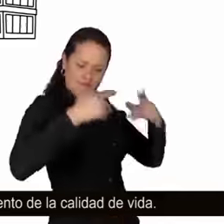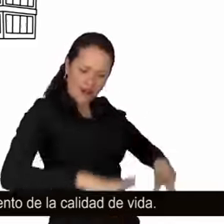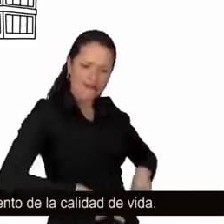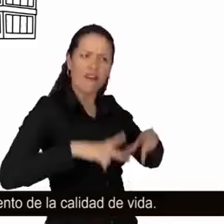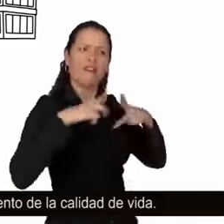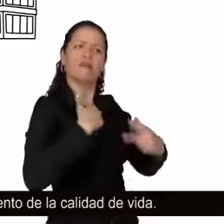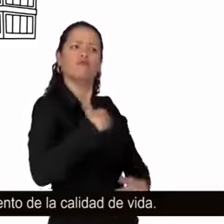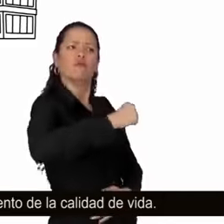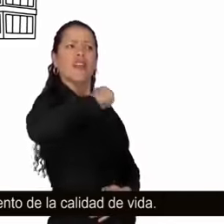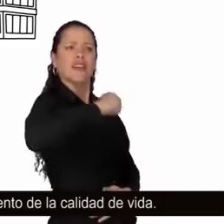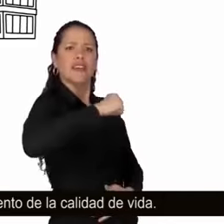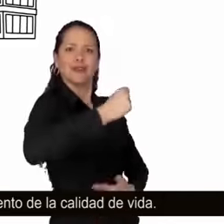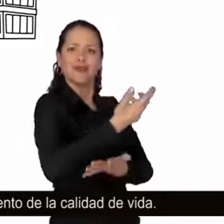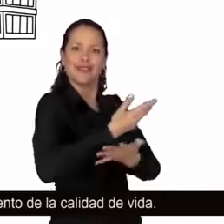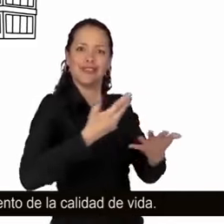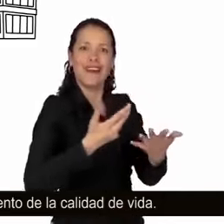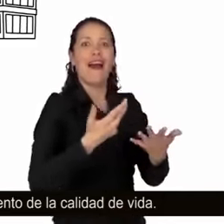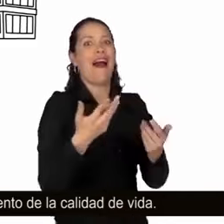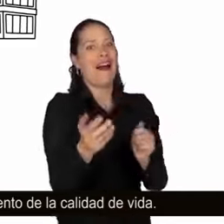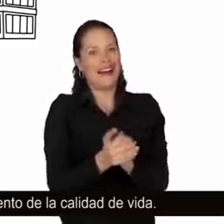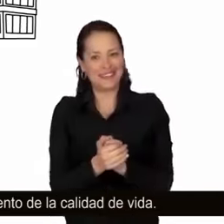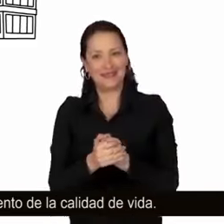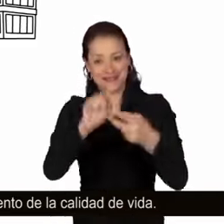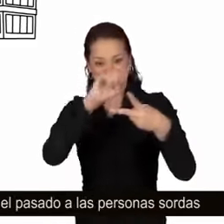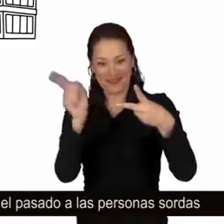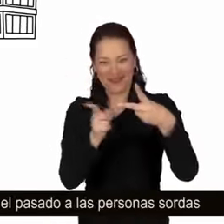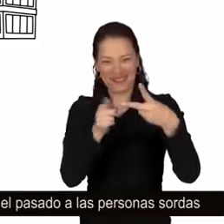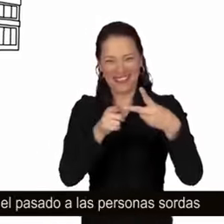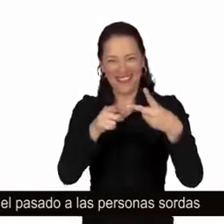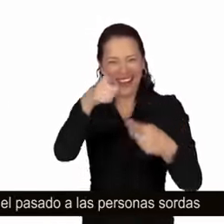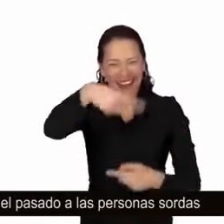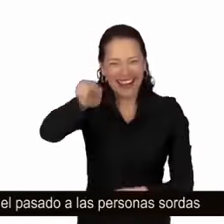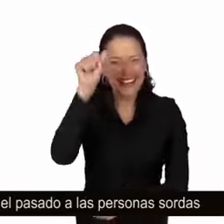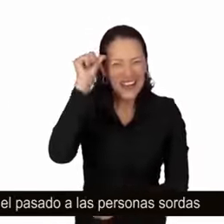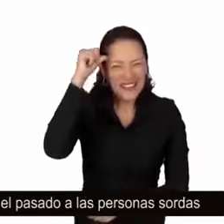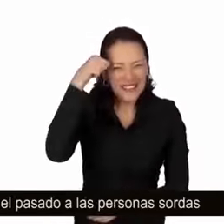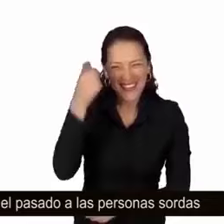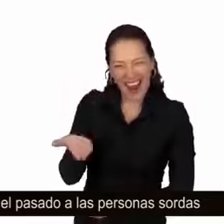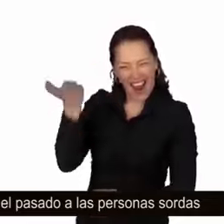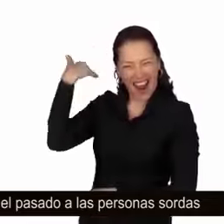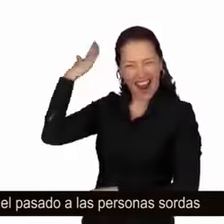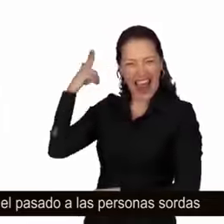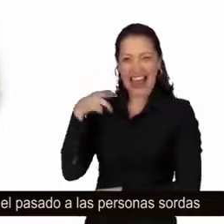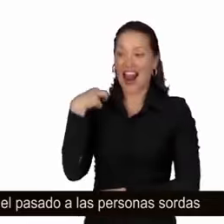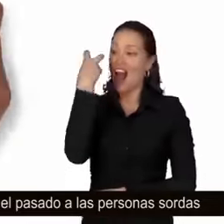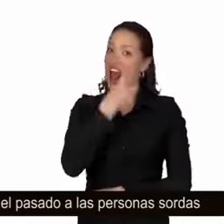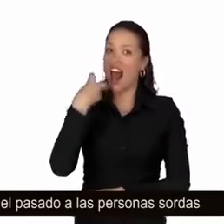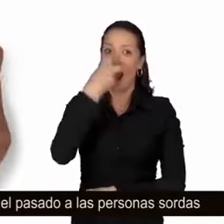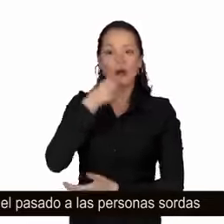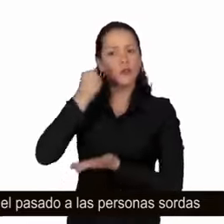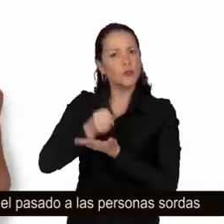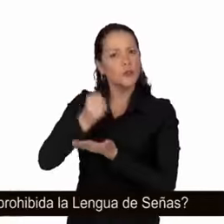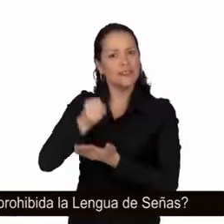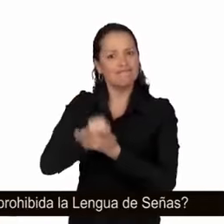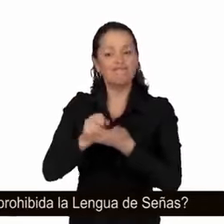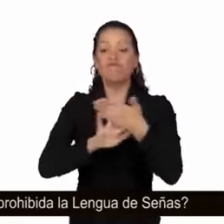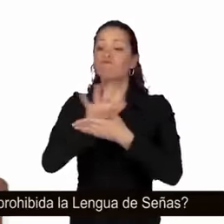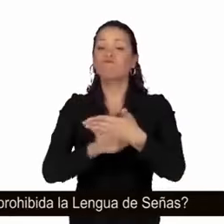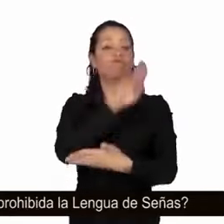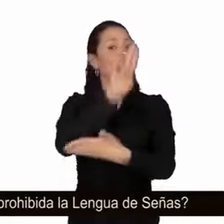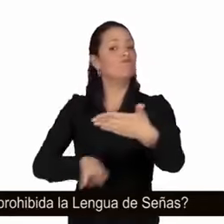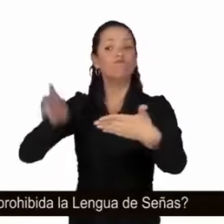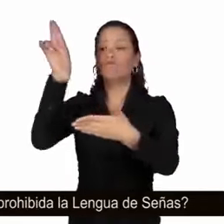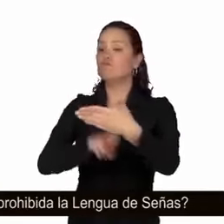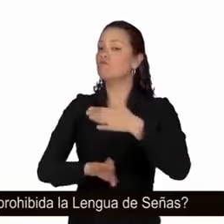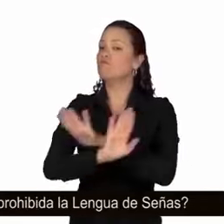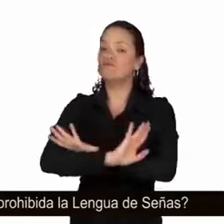derechos y el mejoramiento de la calidad de vida. En segundo lugar, recuerdan que en el pasado a las personas sordas las obligaban